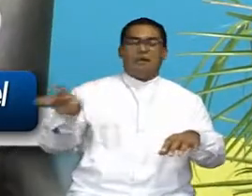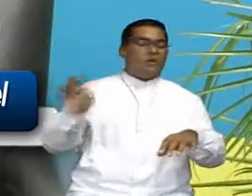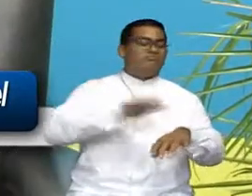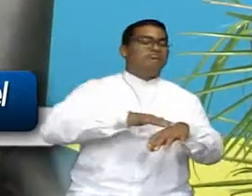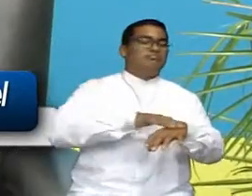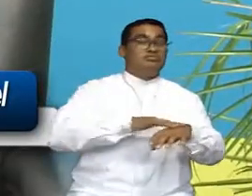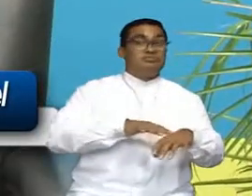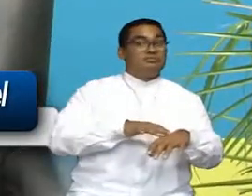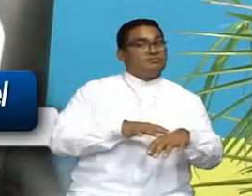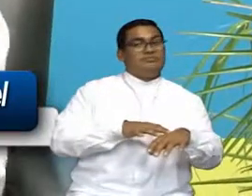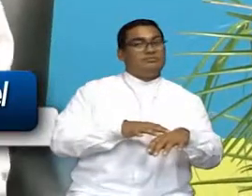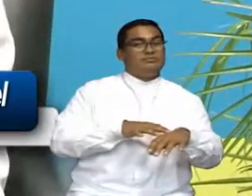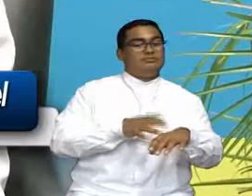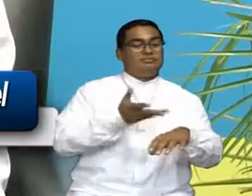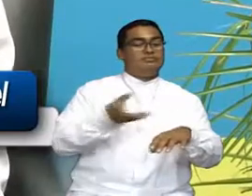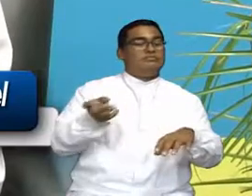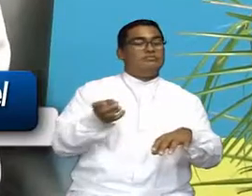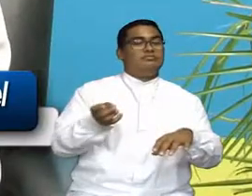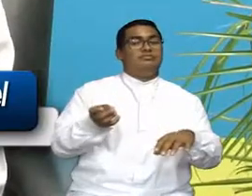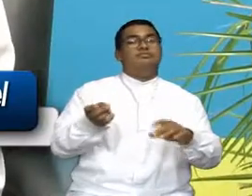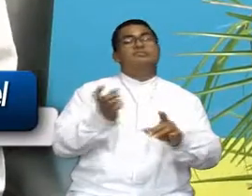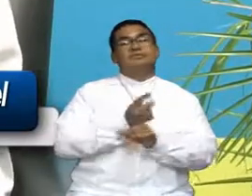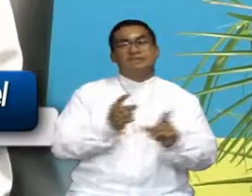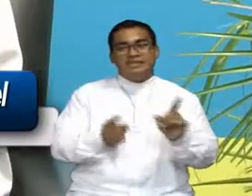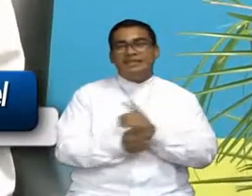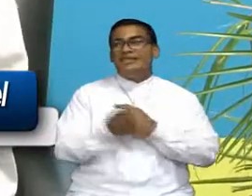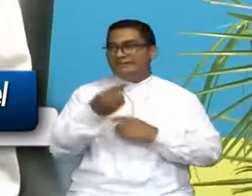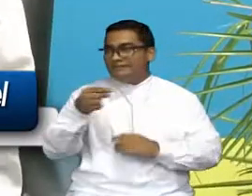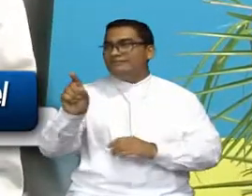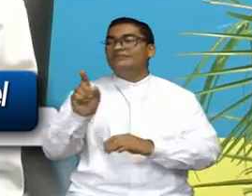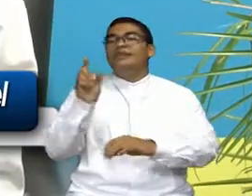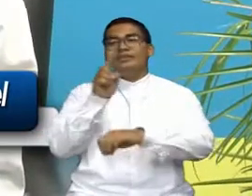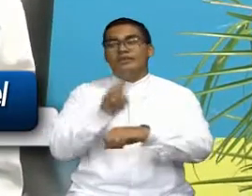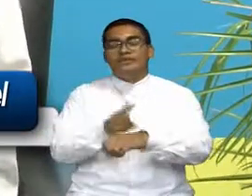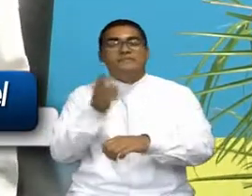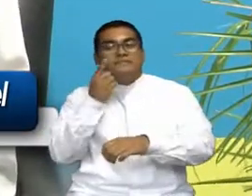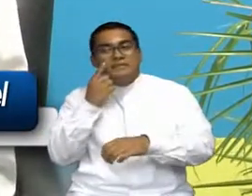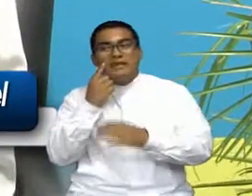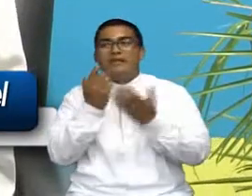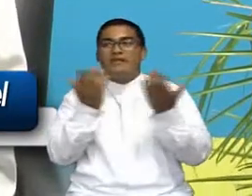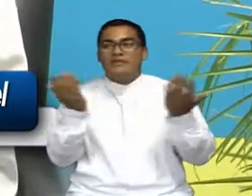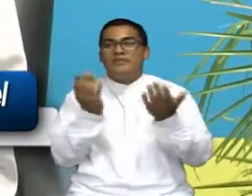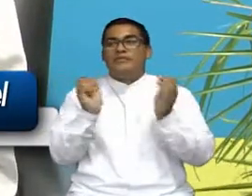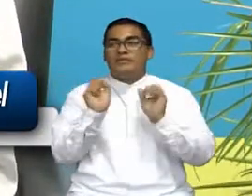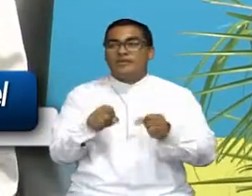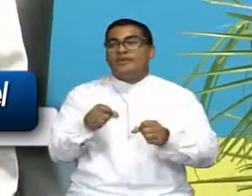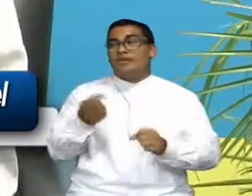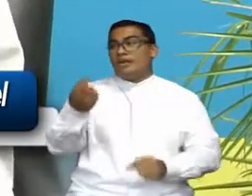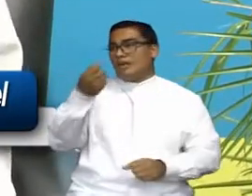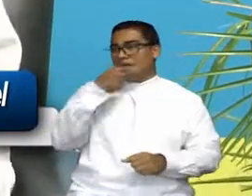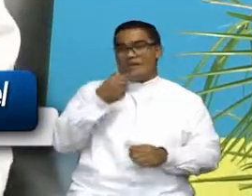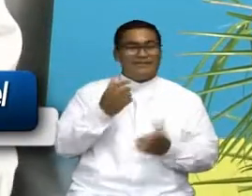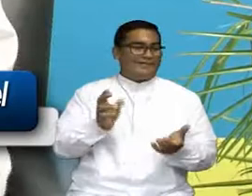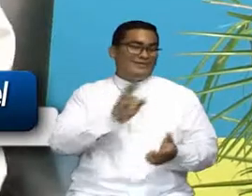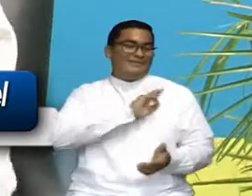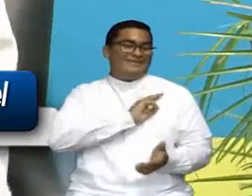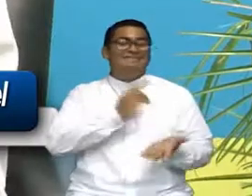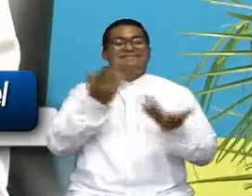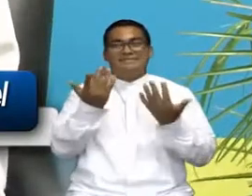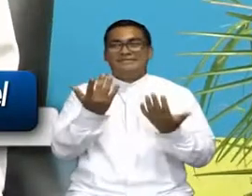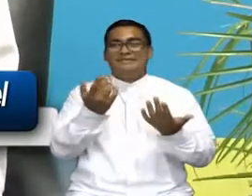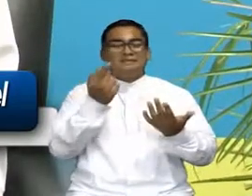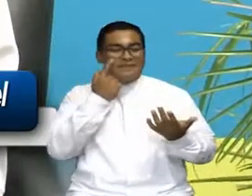la causa que nos llevó a eso. Entonces, no es que hay un medicamento específico para quitarlo, no es así. Nosotros vemos qué me lo